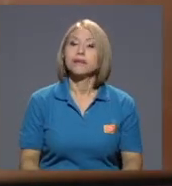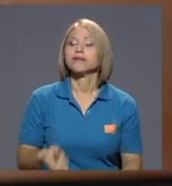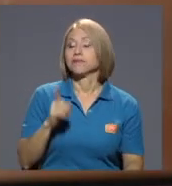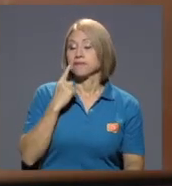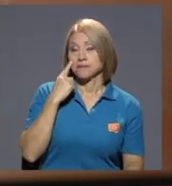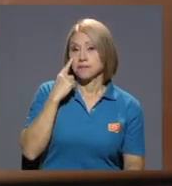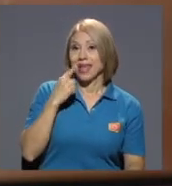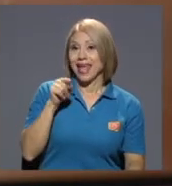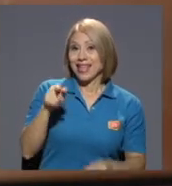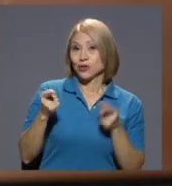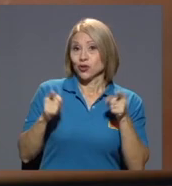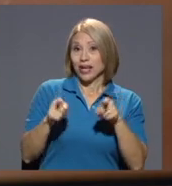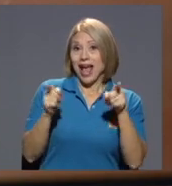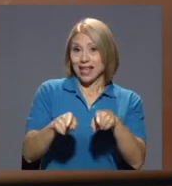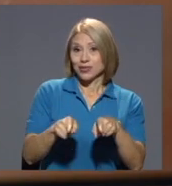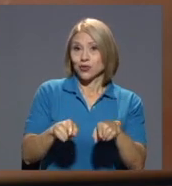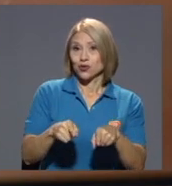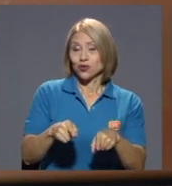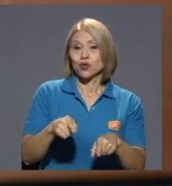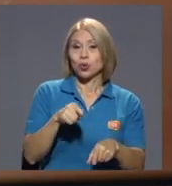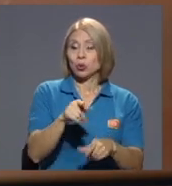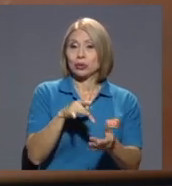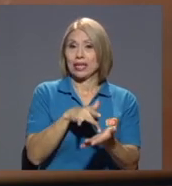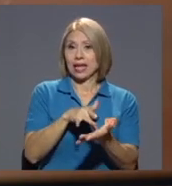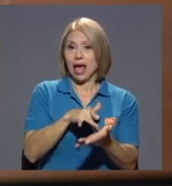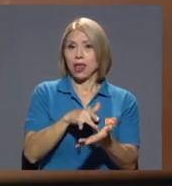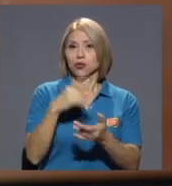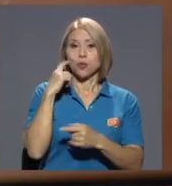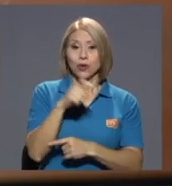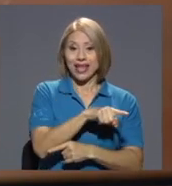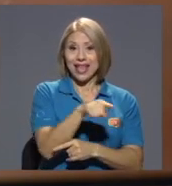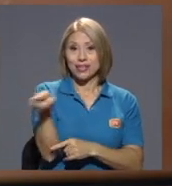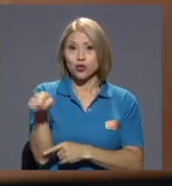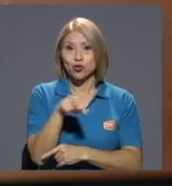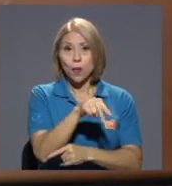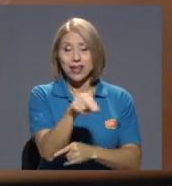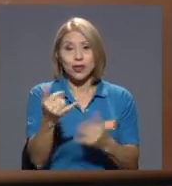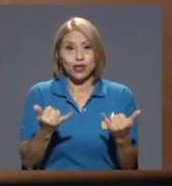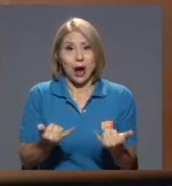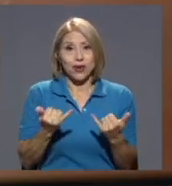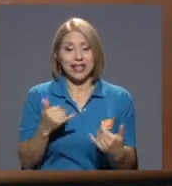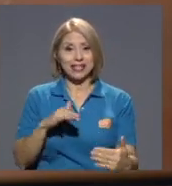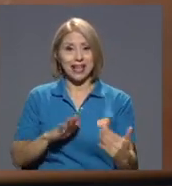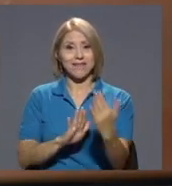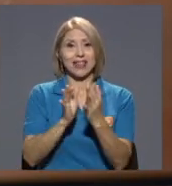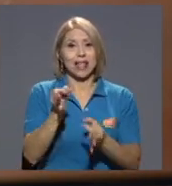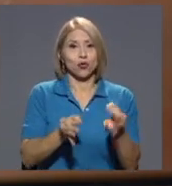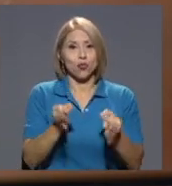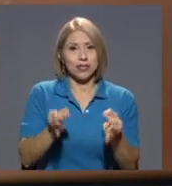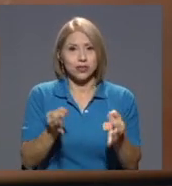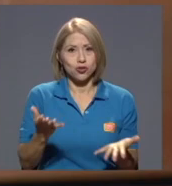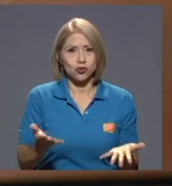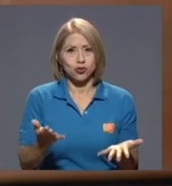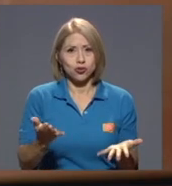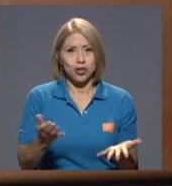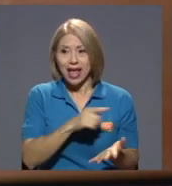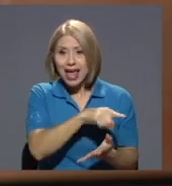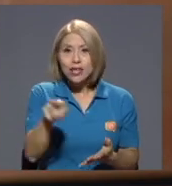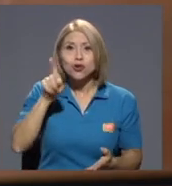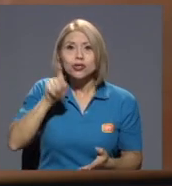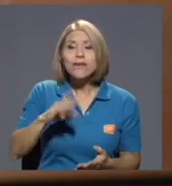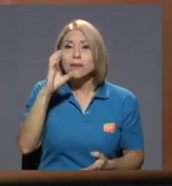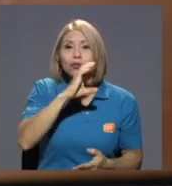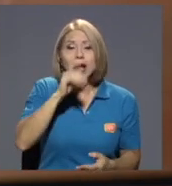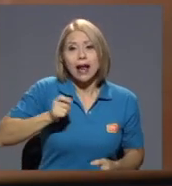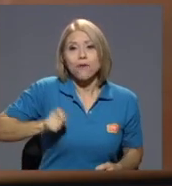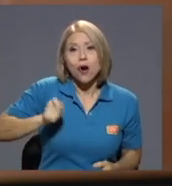son lo más delicados porque son compañeros que están aún enfrentan dos juicios compañeros que van a tener que buscar abogados pagarlo